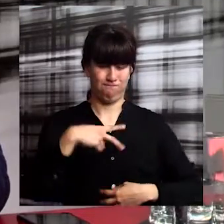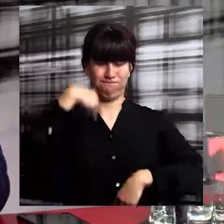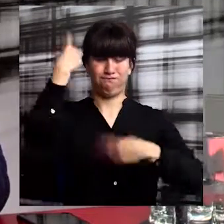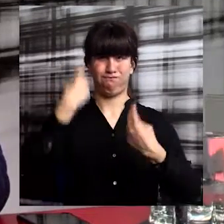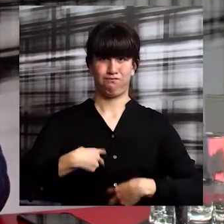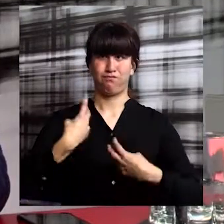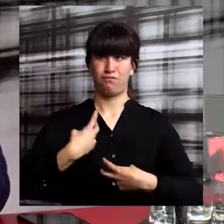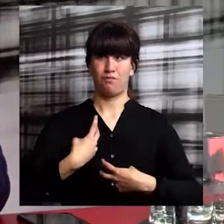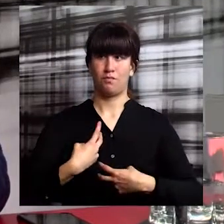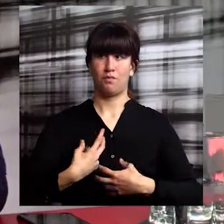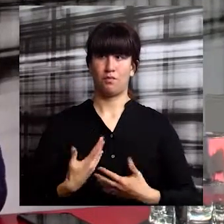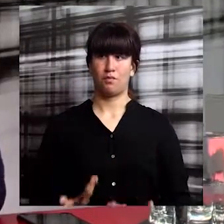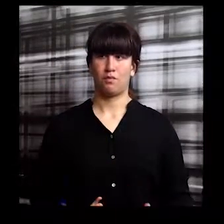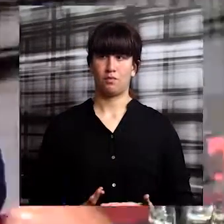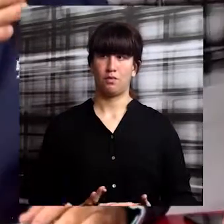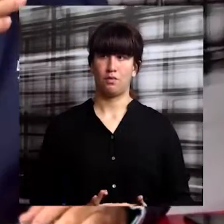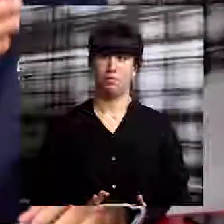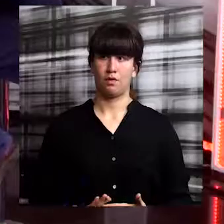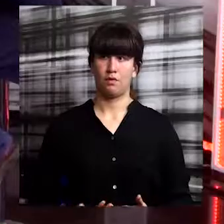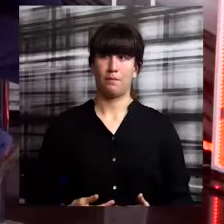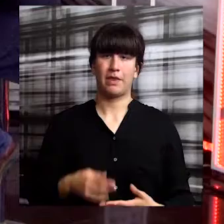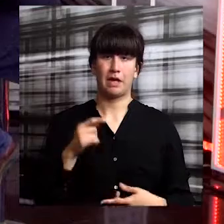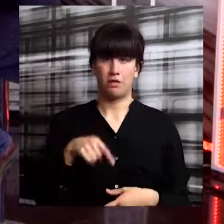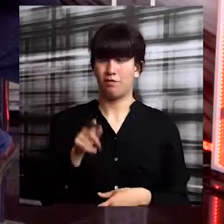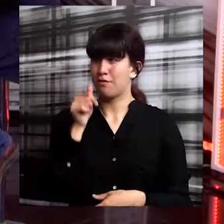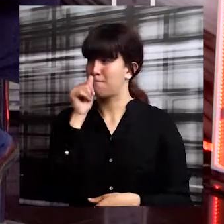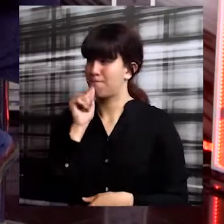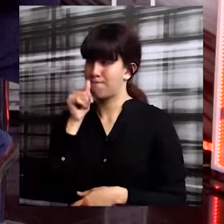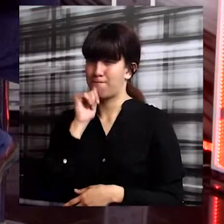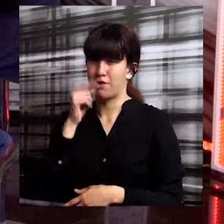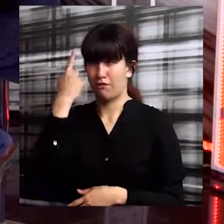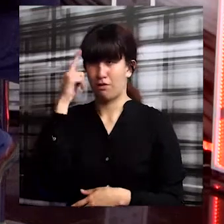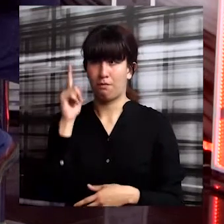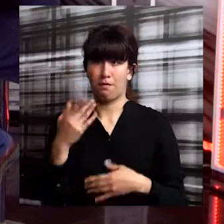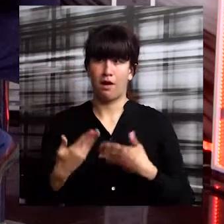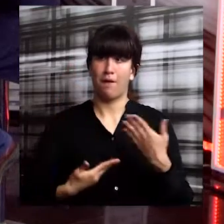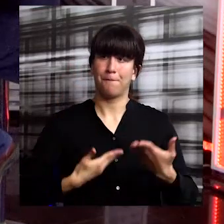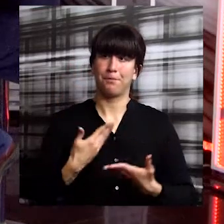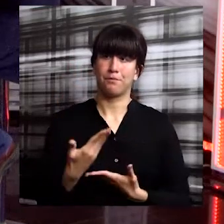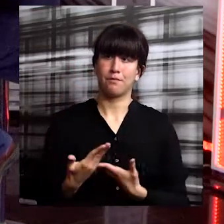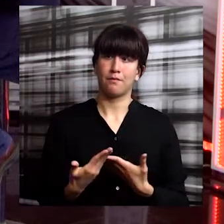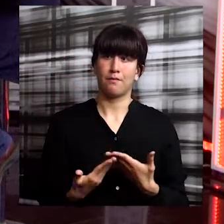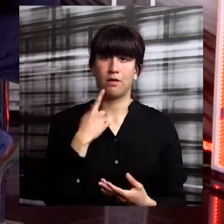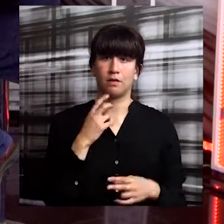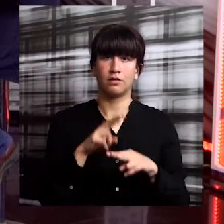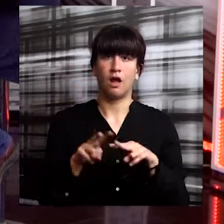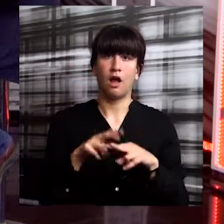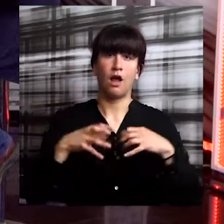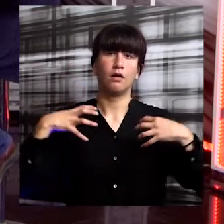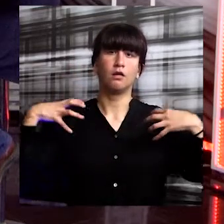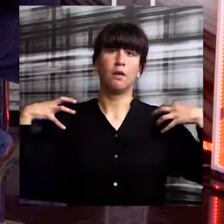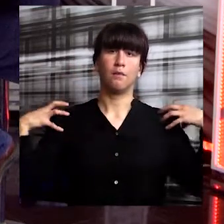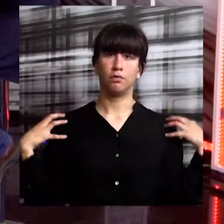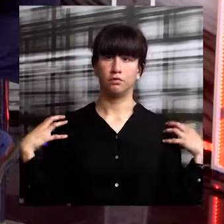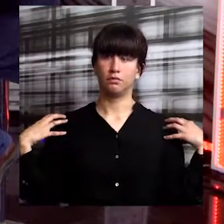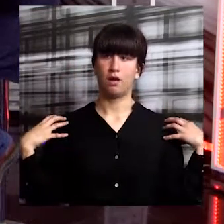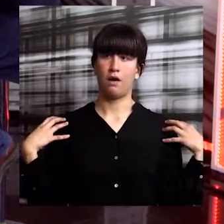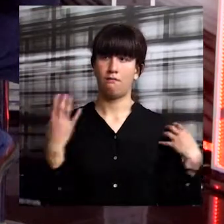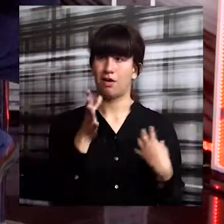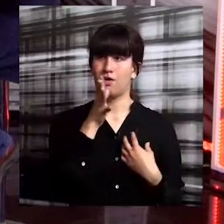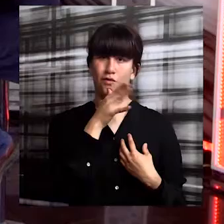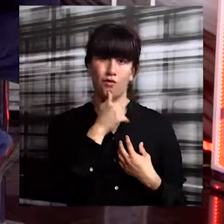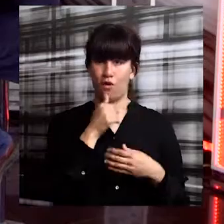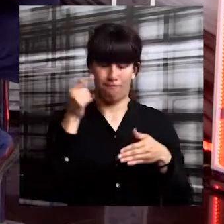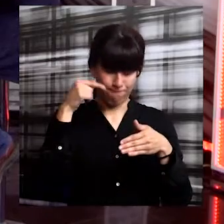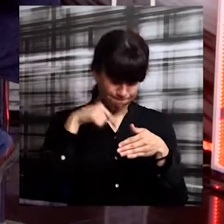los privados para destinarlos a inversiones. Por lo tanto, tiene que ser muy cuidadoso, y en eso las autoridades tienen que ser responsables y no ser populistas y llamar a